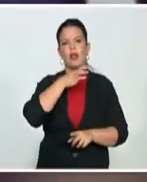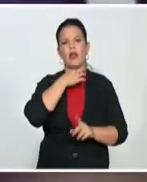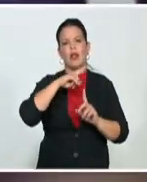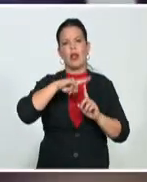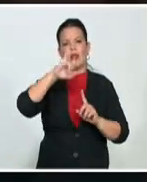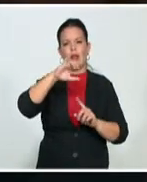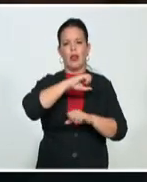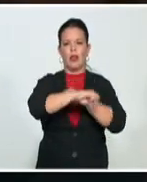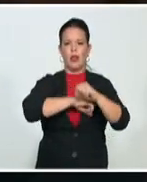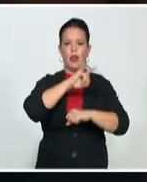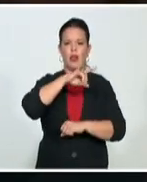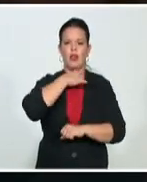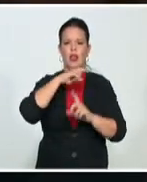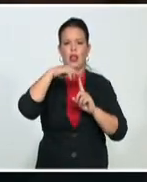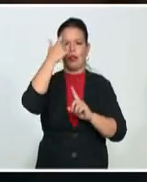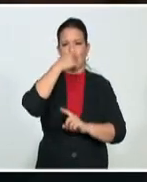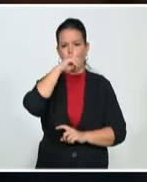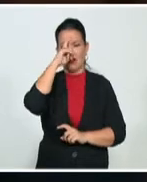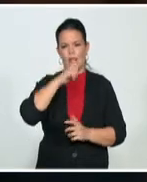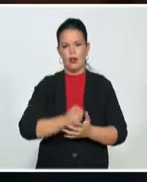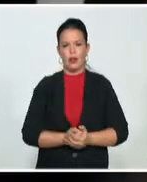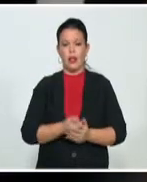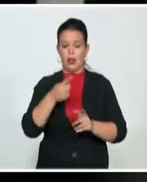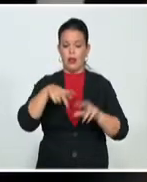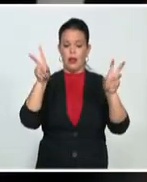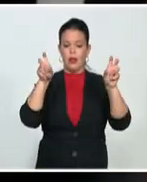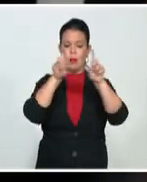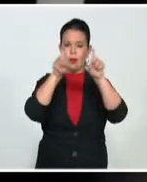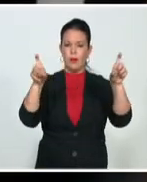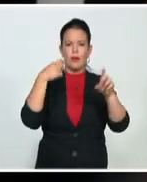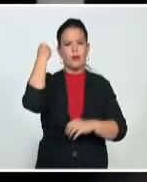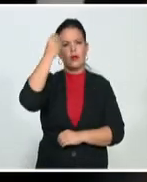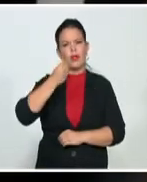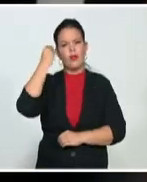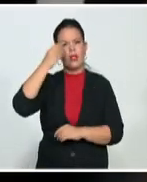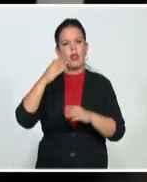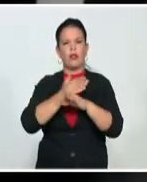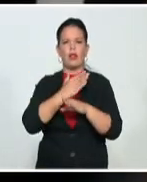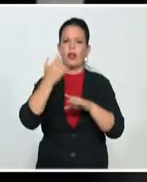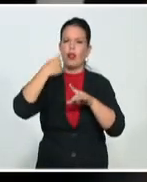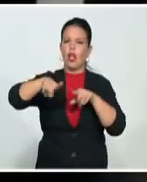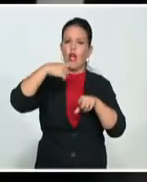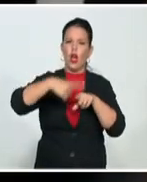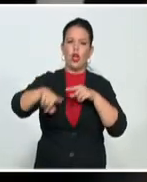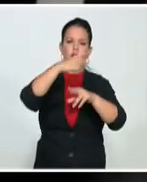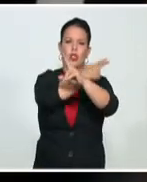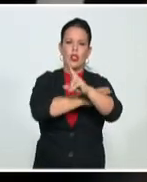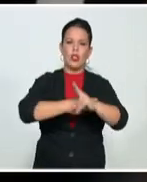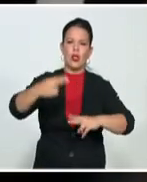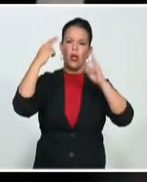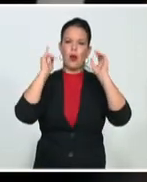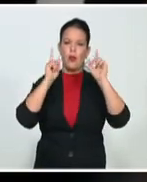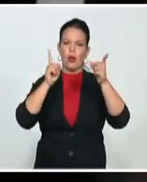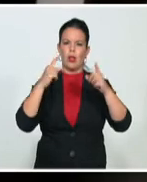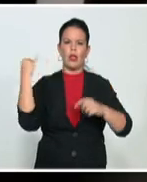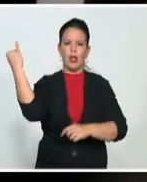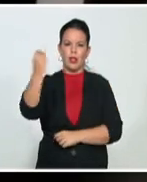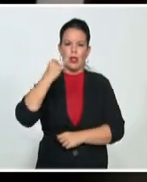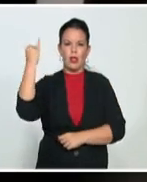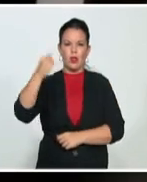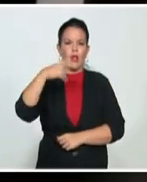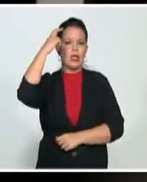Guerra Fría, de Ernesto Limia, título que reflexiona sobre algunos de los sucesos más trascendentales de la política internacional del siglo